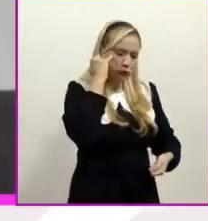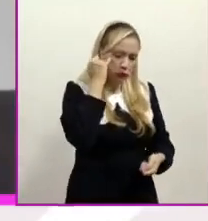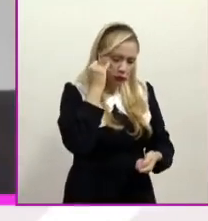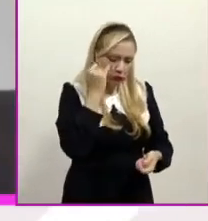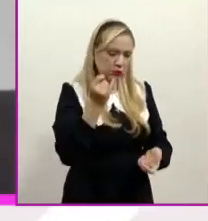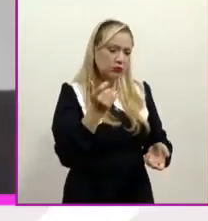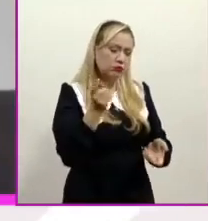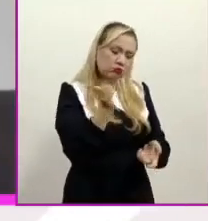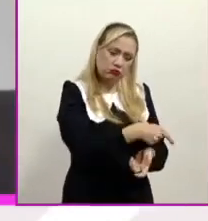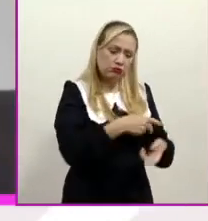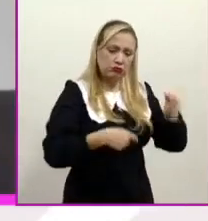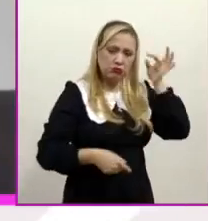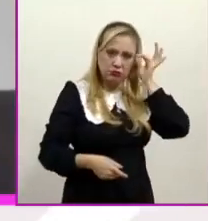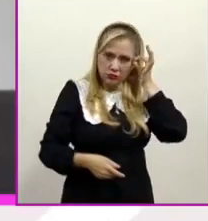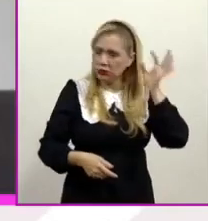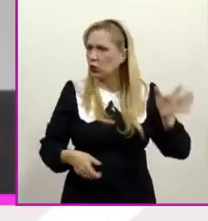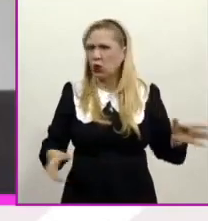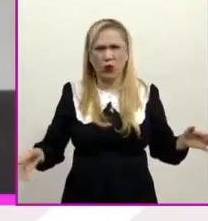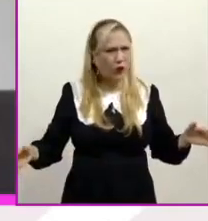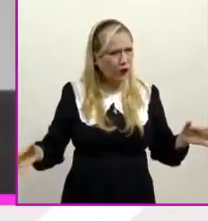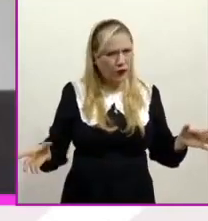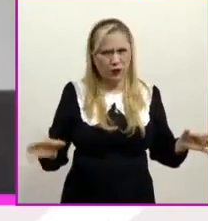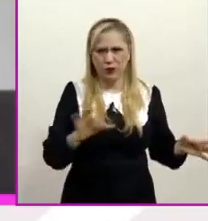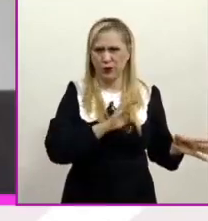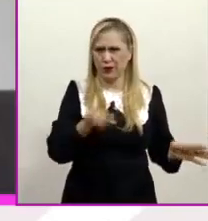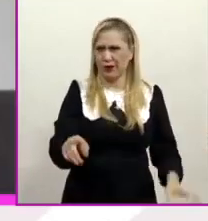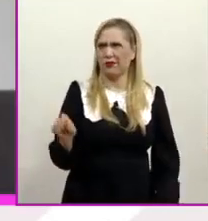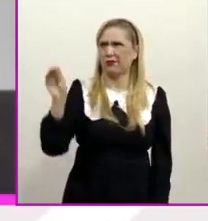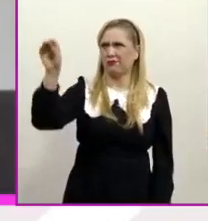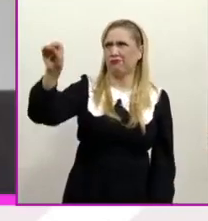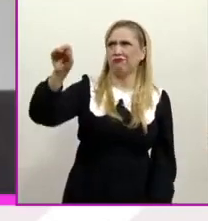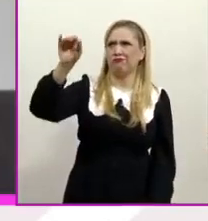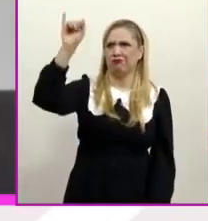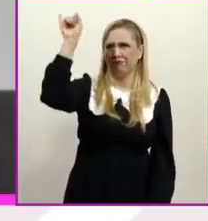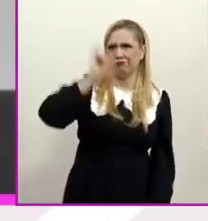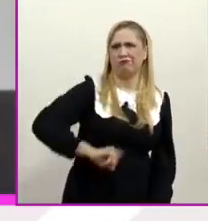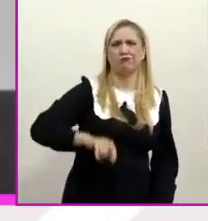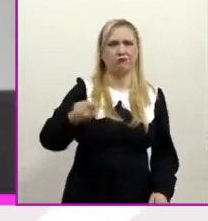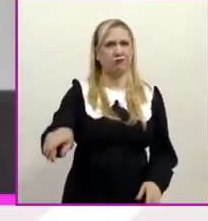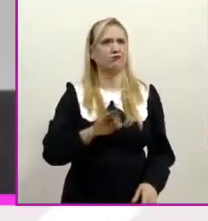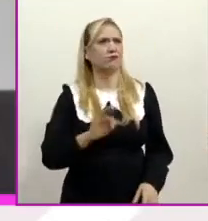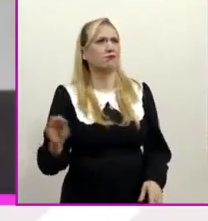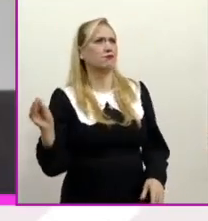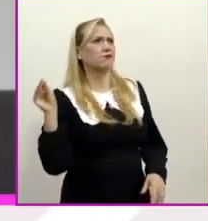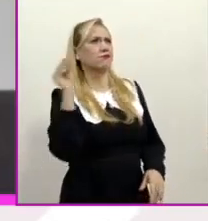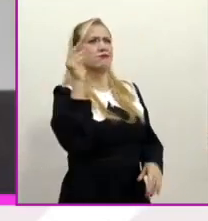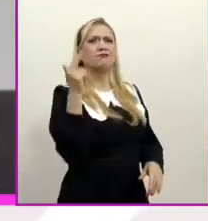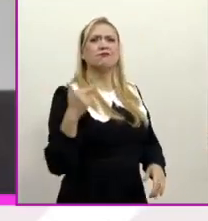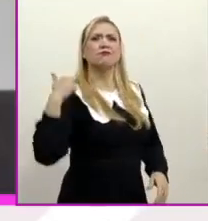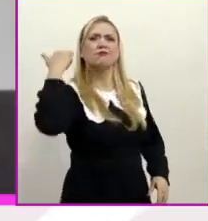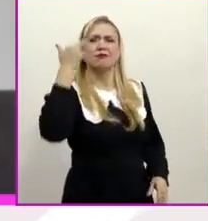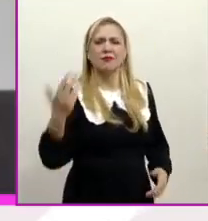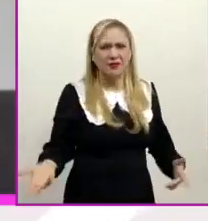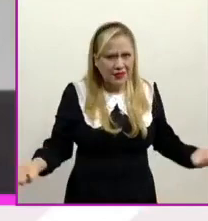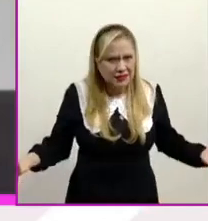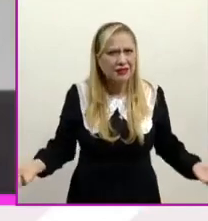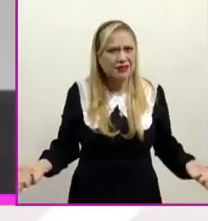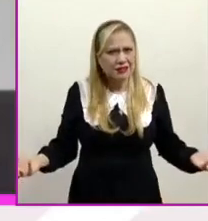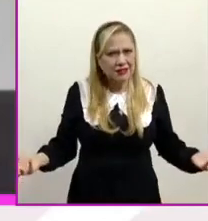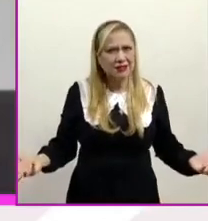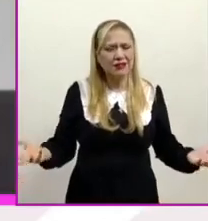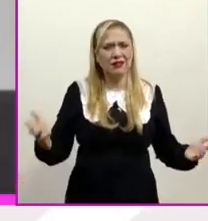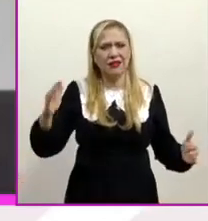tomar esas medidas necesarias para corregir las desigualdades que el